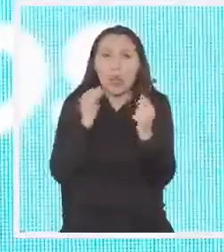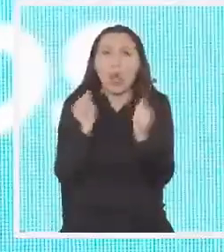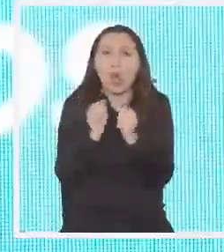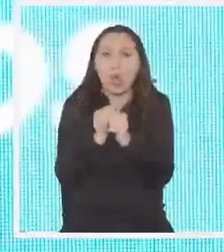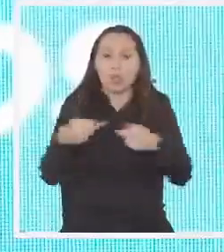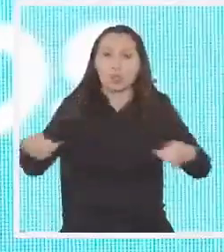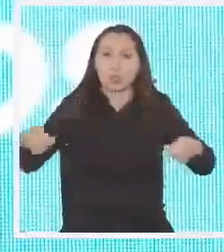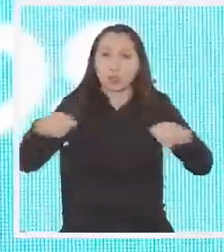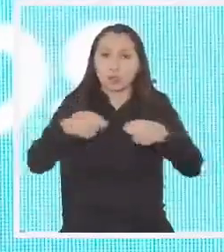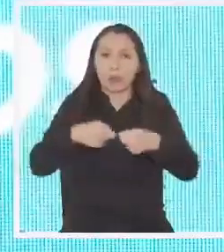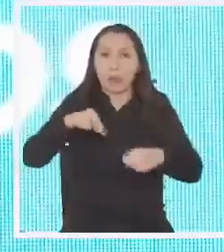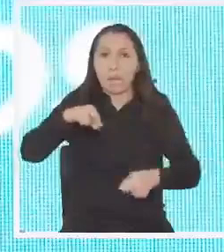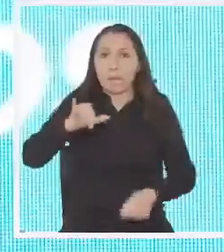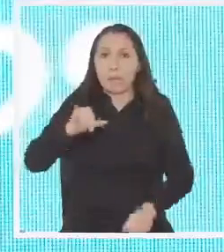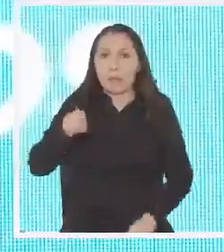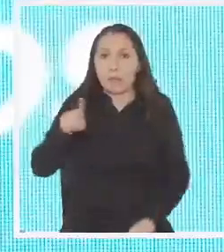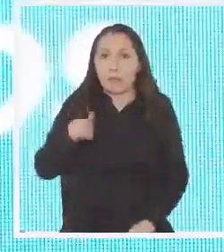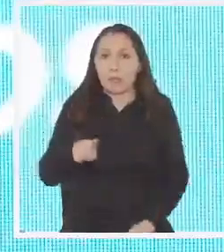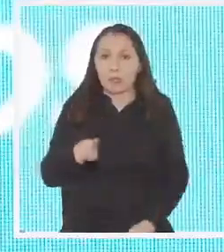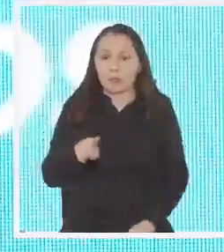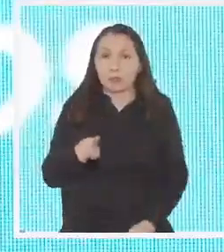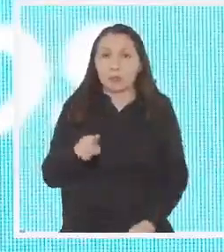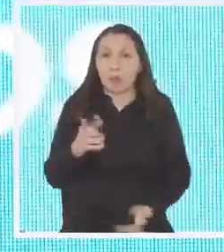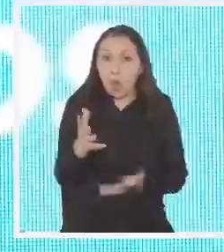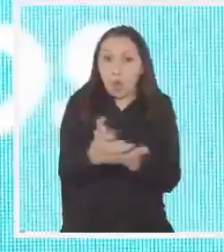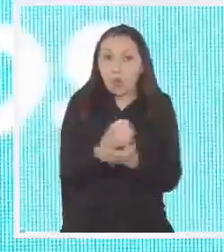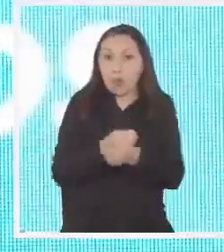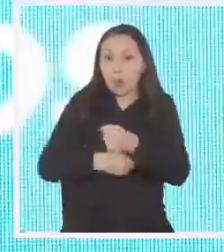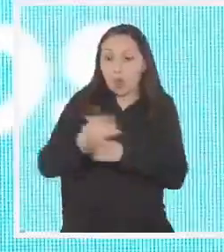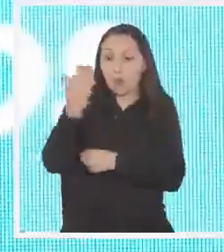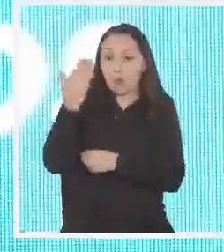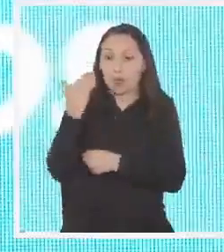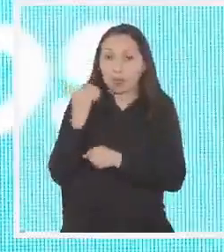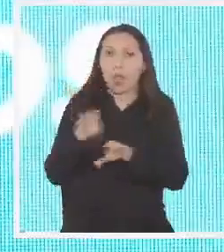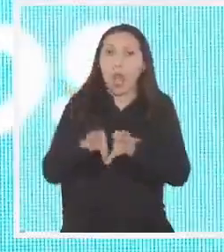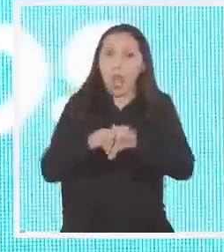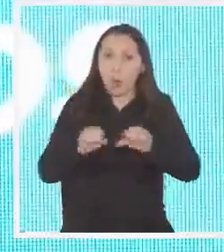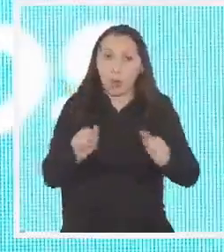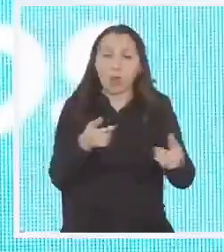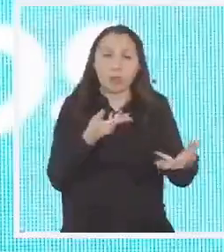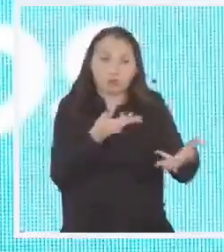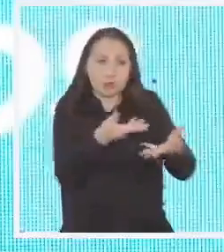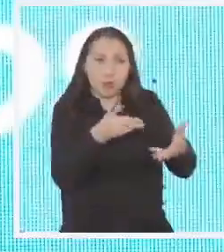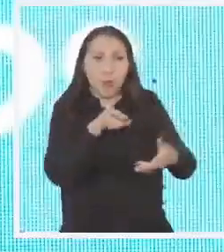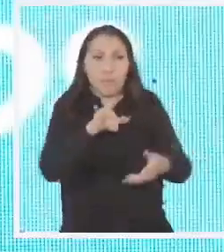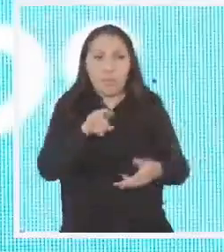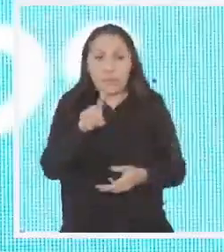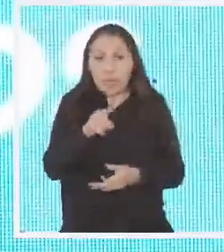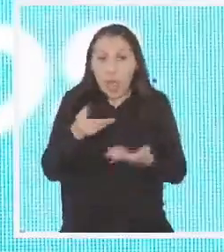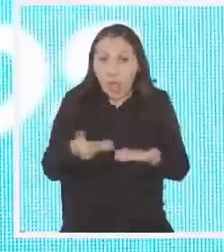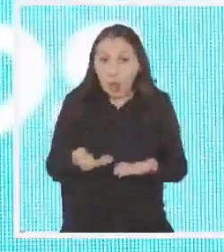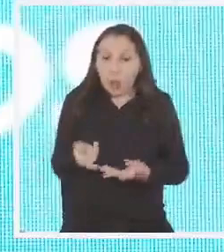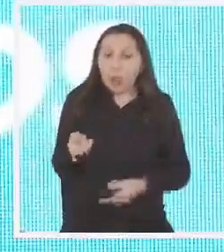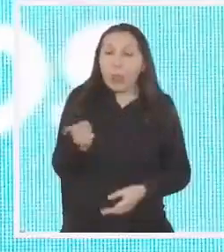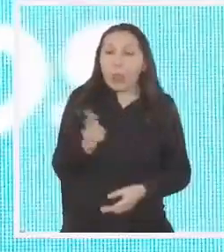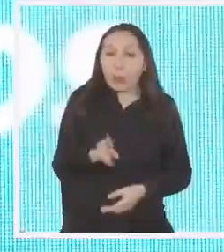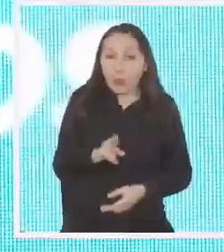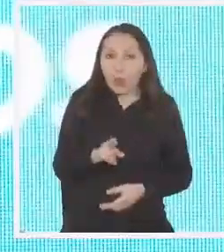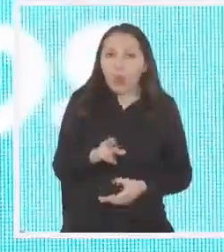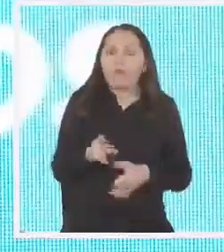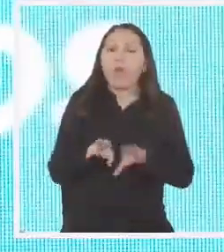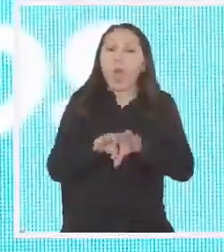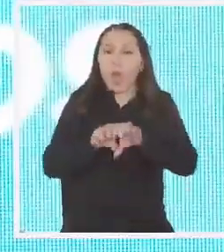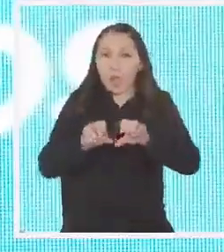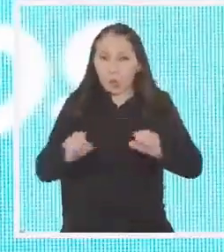un subsidio a las pymes, que fue el que logramos el año pasado con acuerdo con las pymes. Hoy día nuevamente estamos